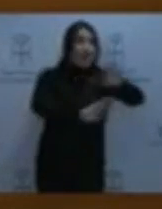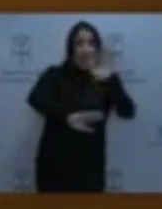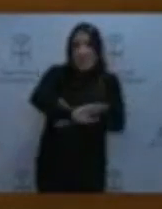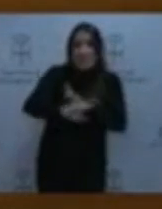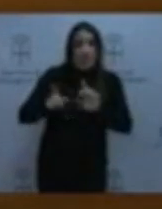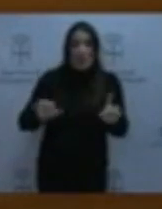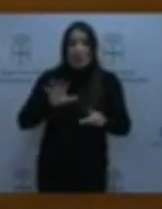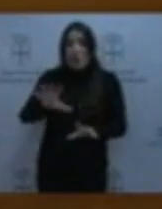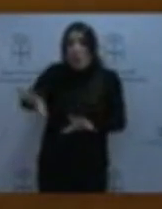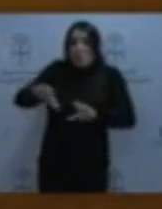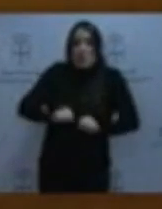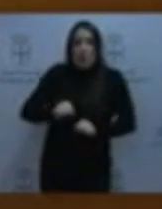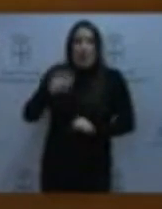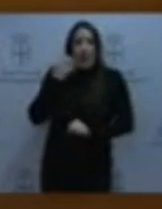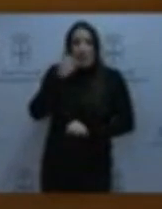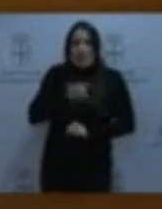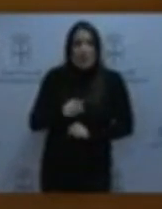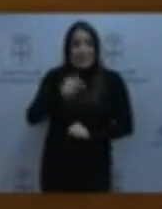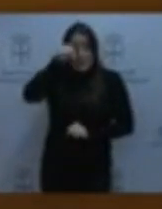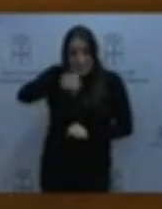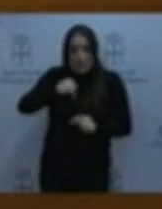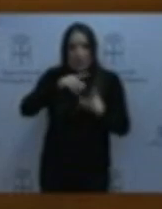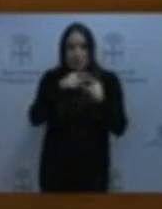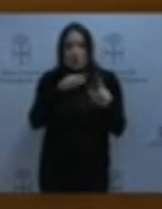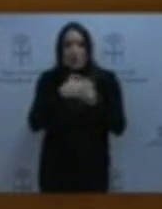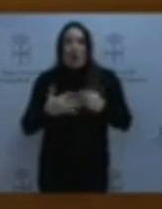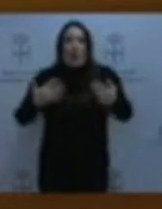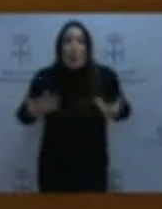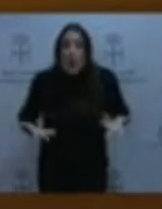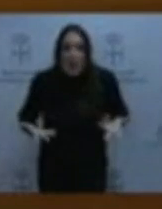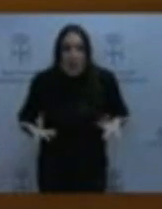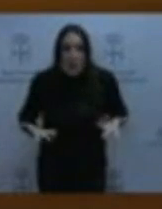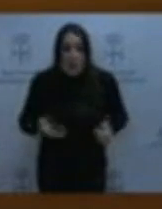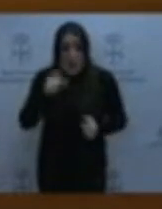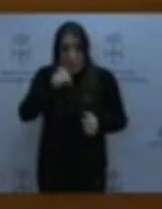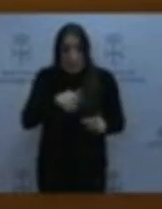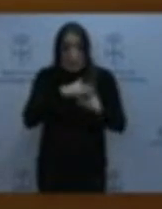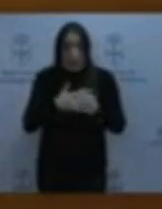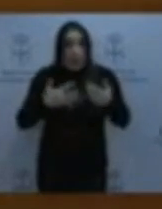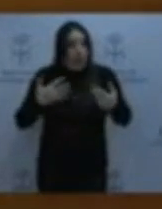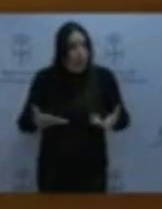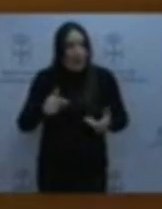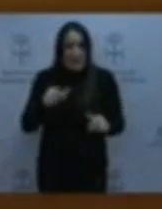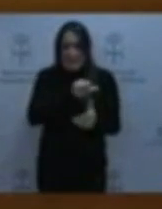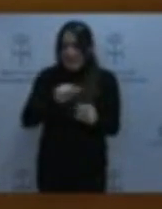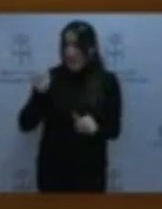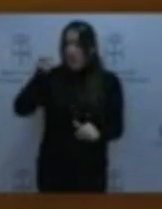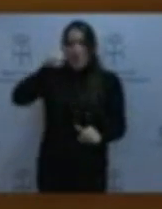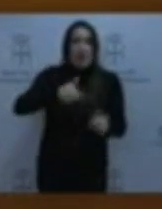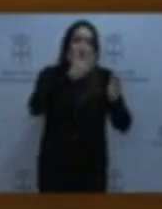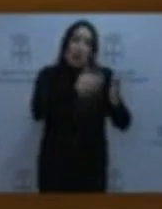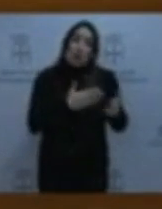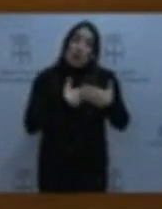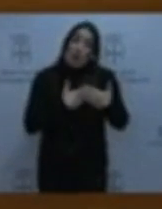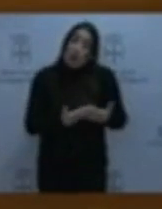de la investidura de Rajoy. Es de lo que está pasando aquí. Y de lo que está pasando aquí, estas últimas semanas, usted no tuvo mucha voluntad de